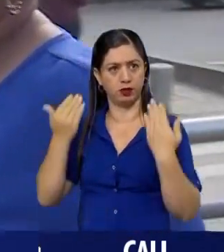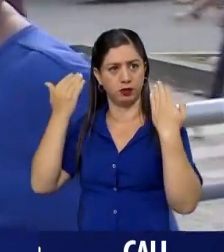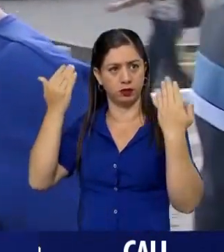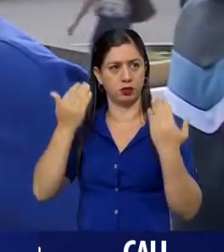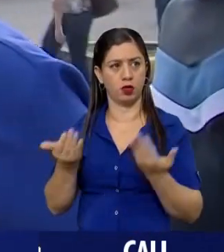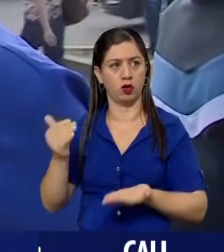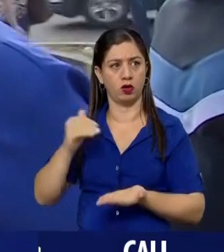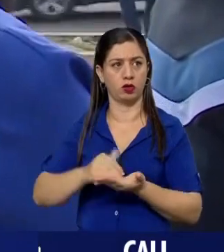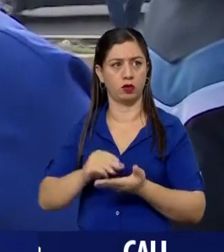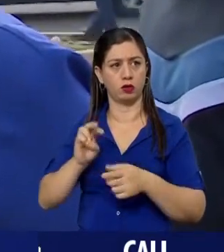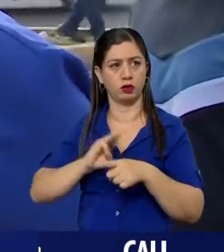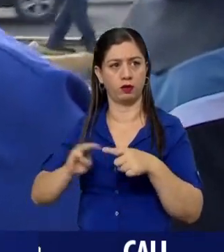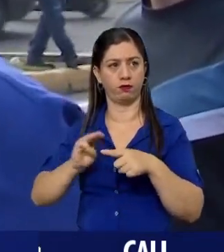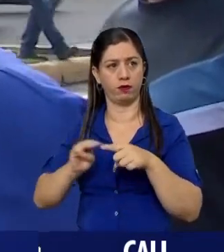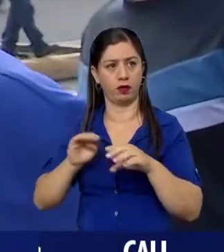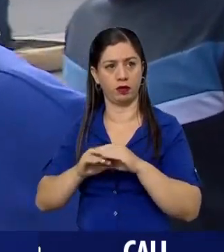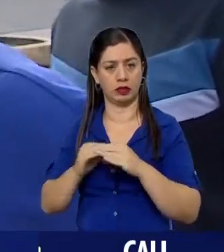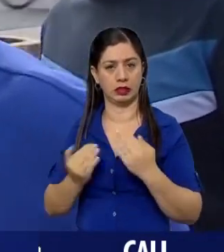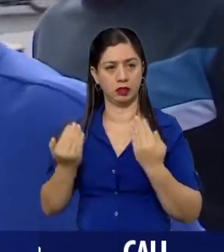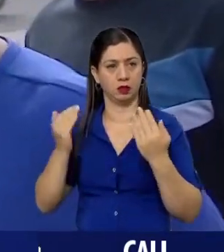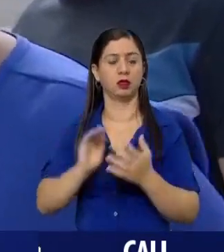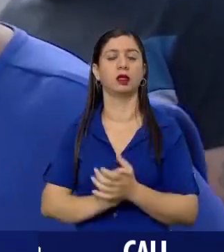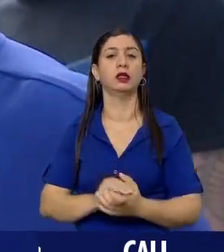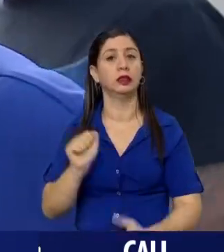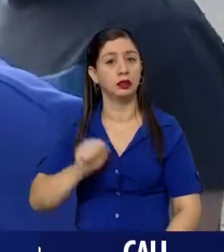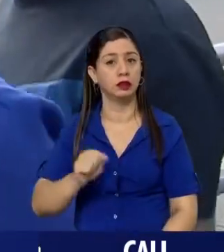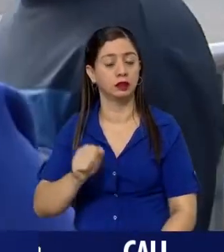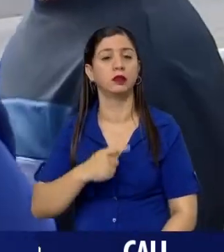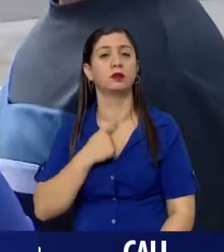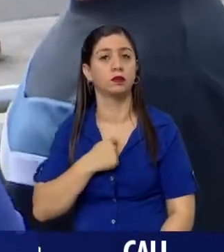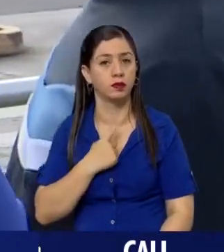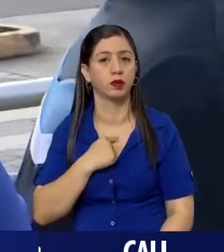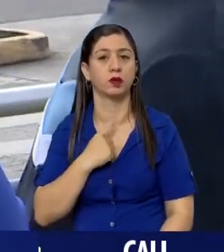nueva estación ya esté en funcionamiento? Sí, me ha gustado mucho.